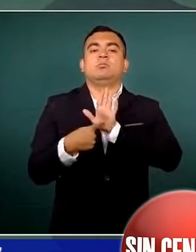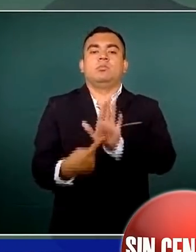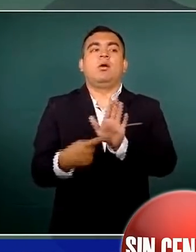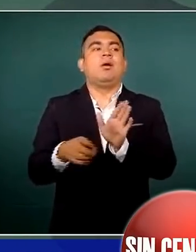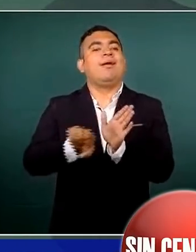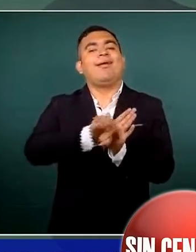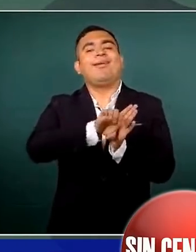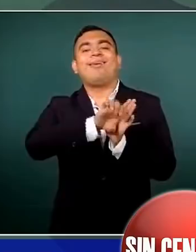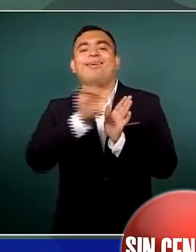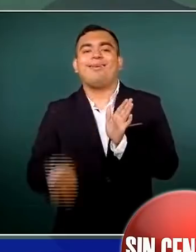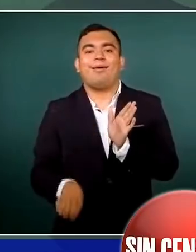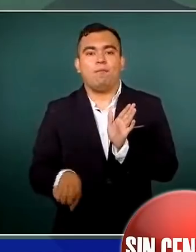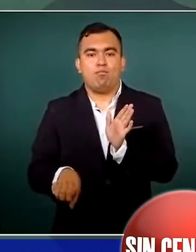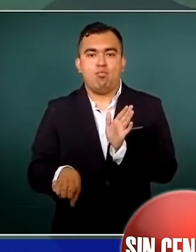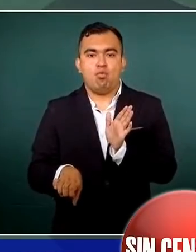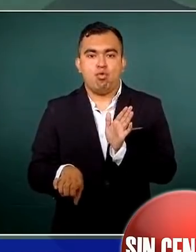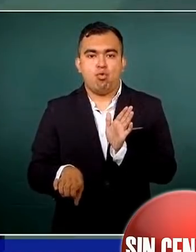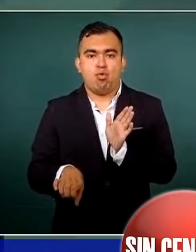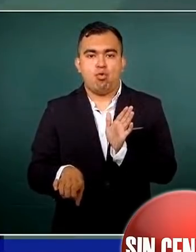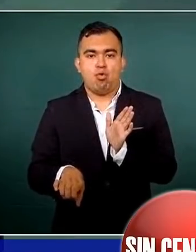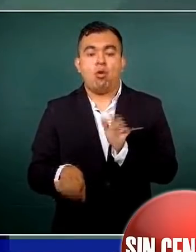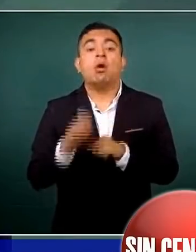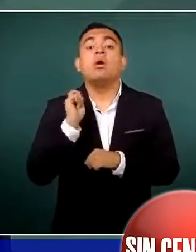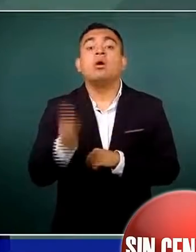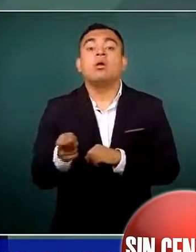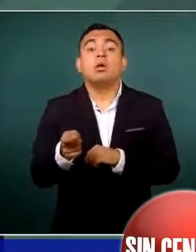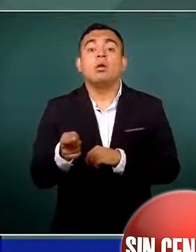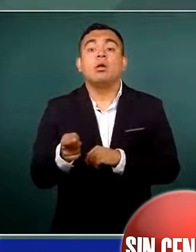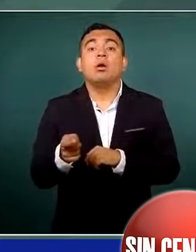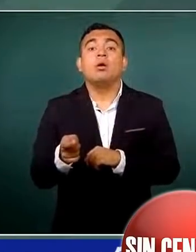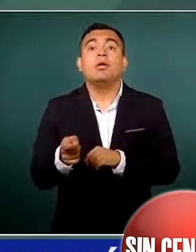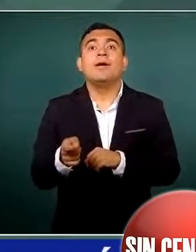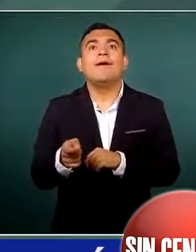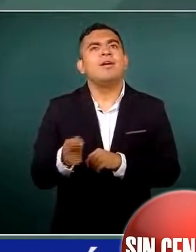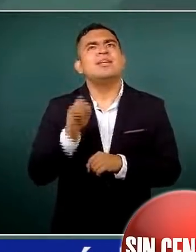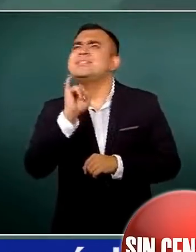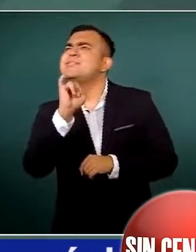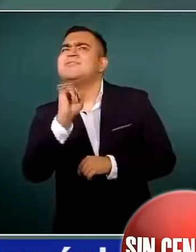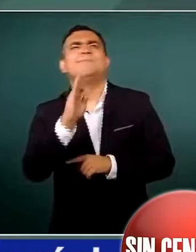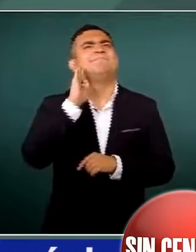el que no se celebre,